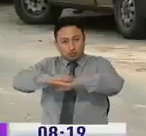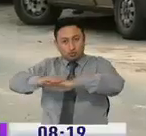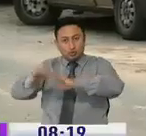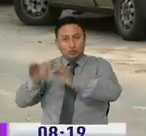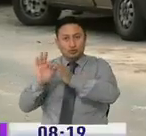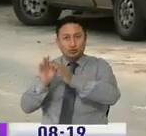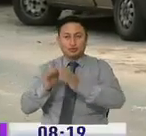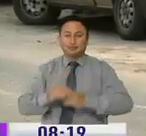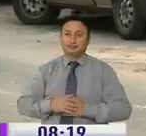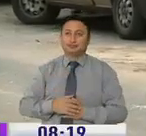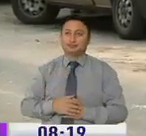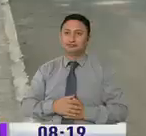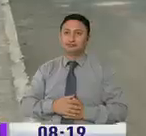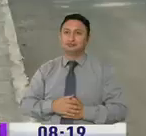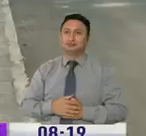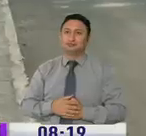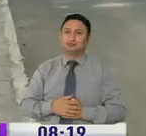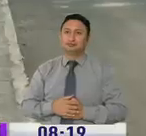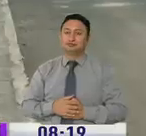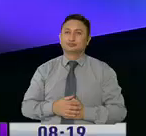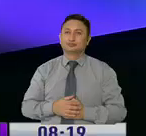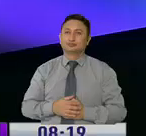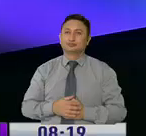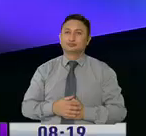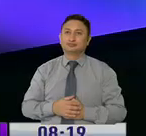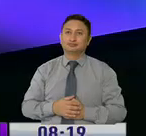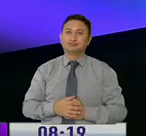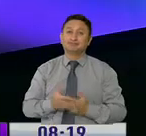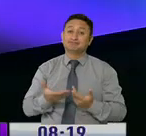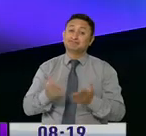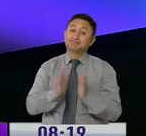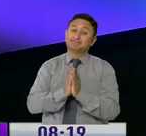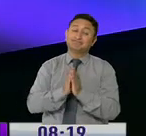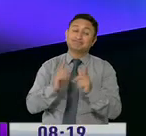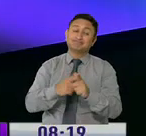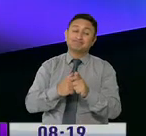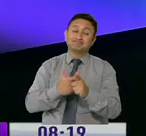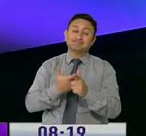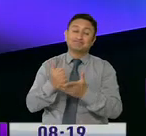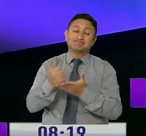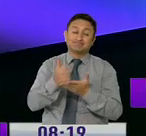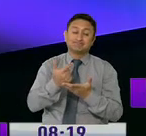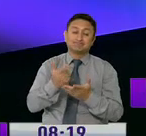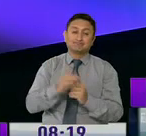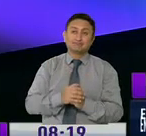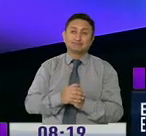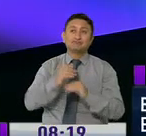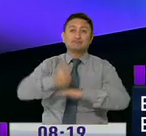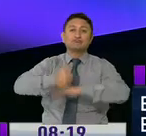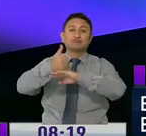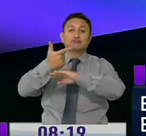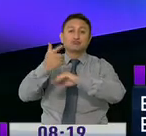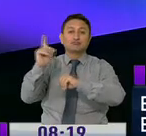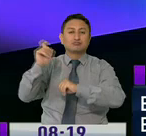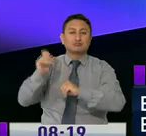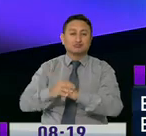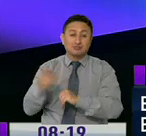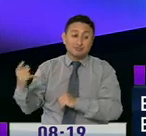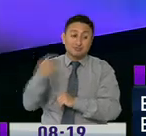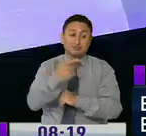calle, informó Sofía Vintimilla. Pido urgente, comunitario, ayuda necesaria. Autoridades necesitan